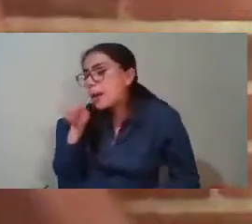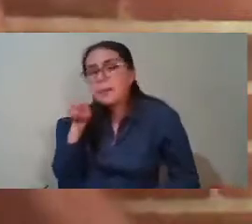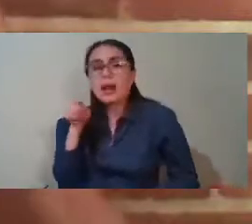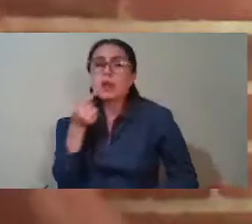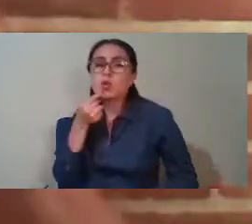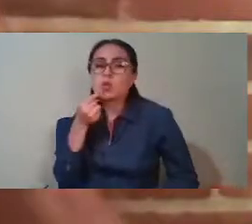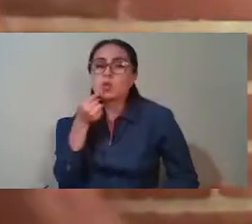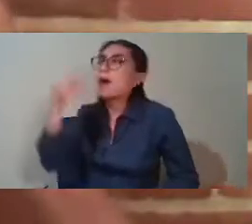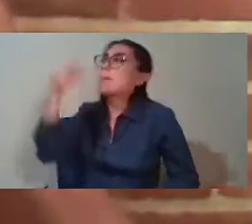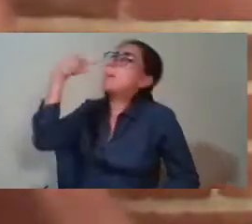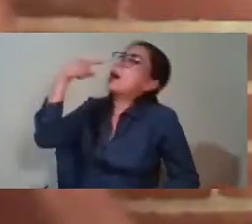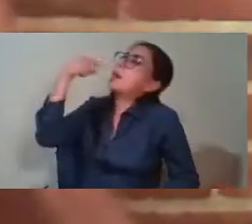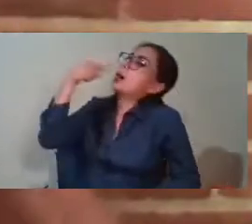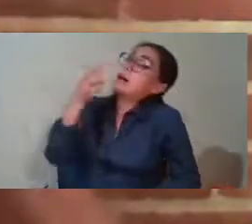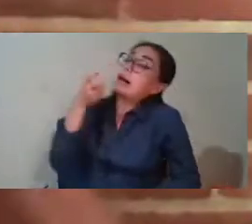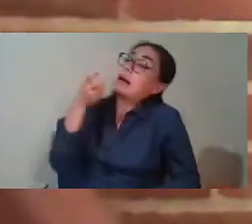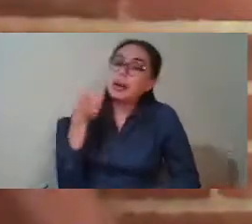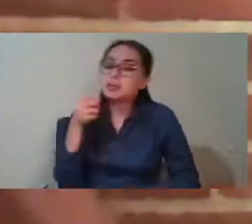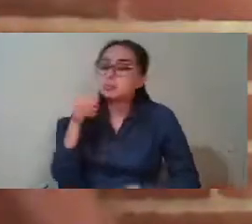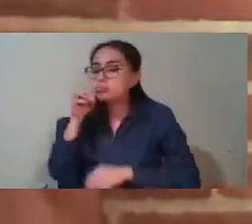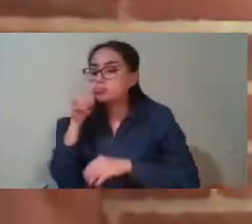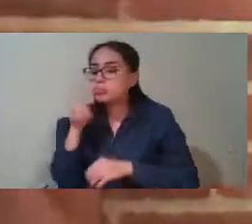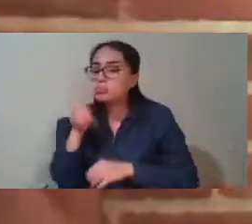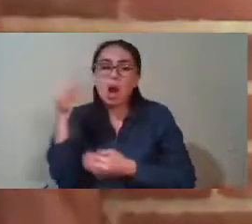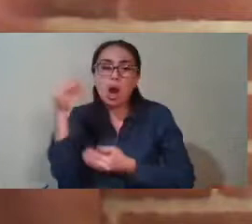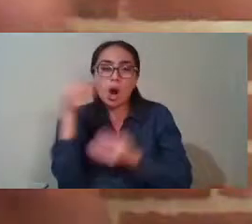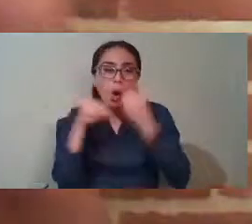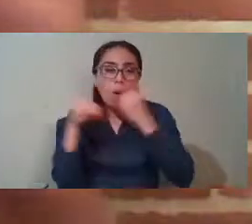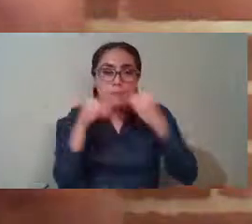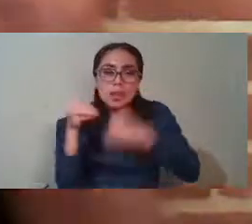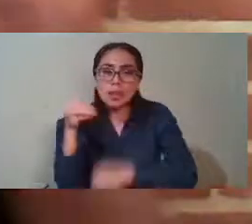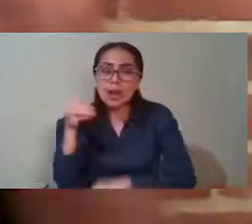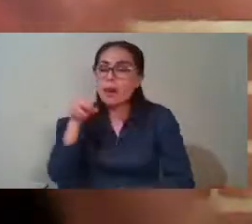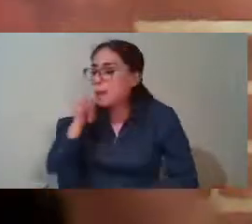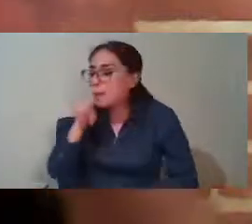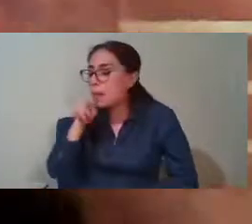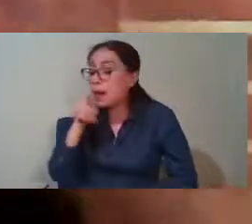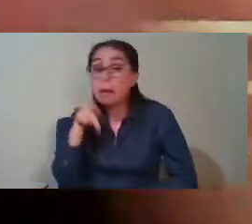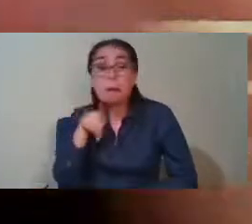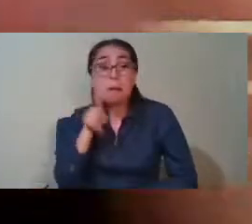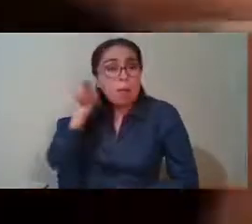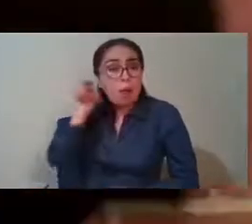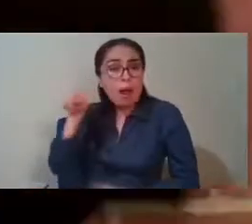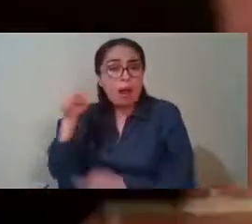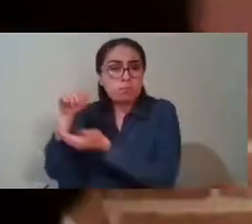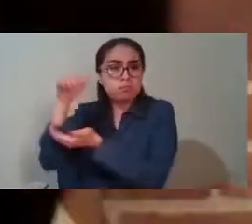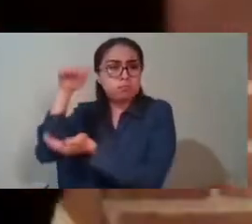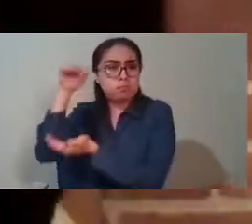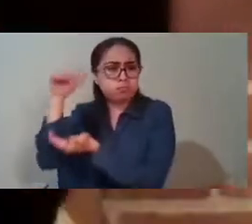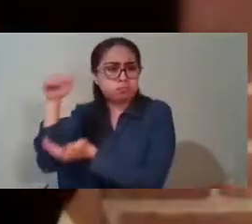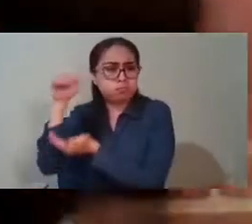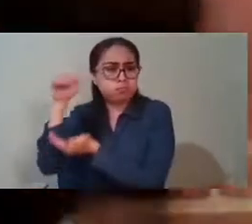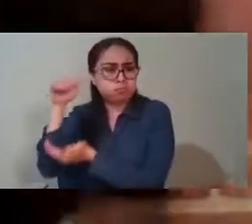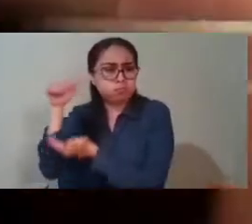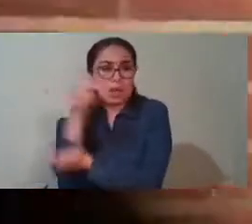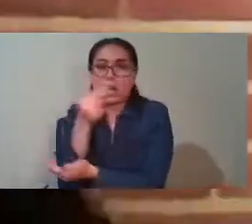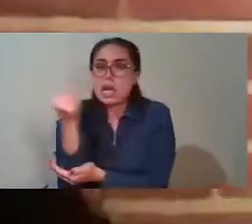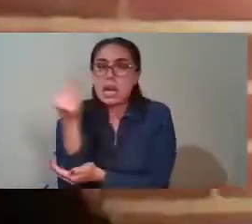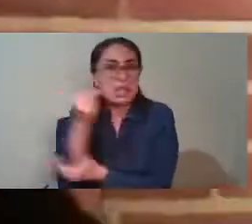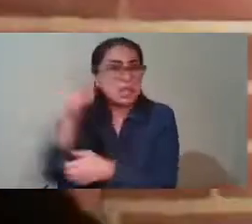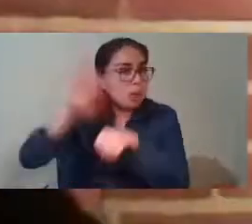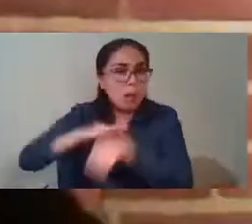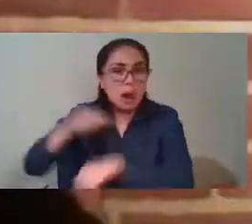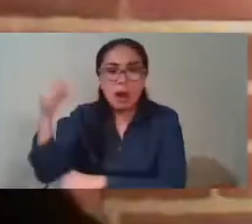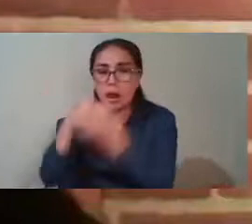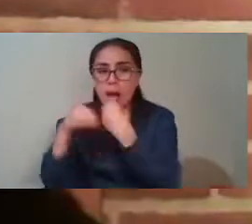pequeña que pica y le da de comer y no llega nunca a satisfacerlo, porque lógico, es como darle de comer a un elefante.